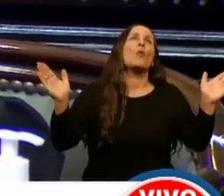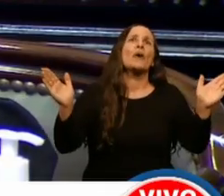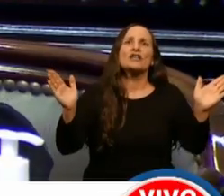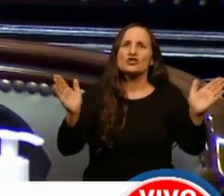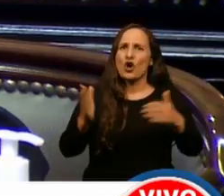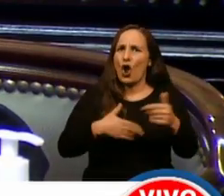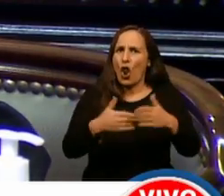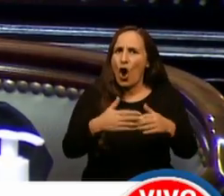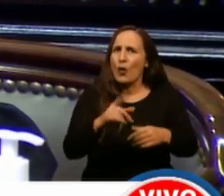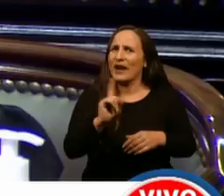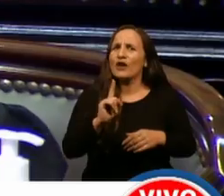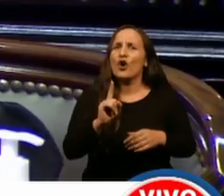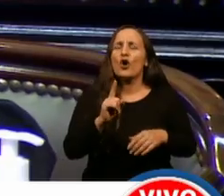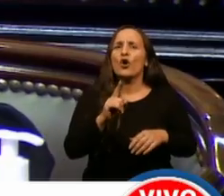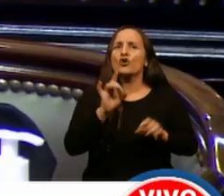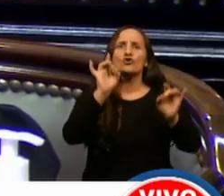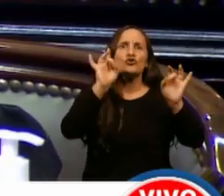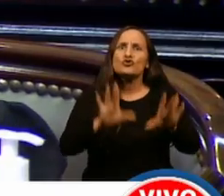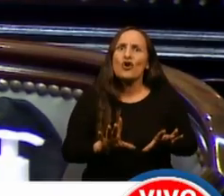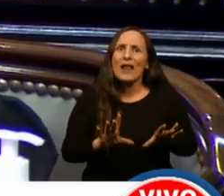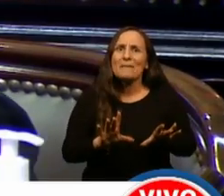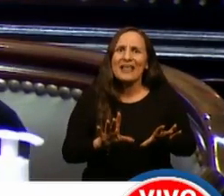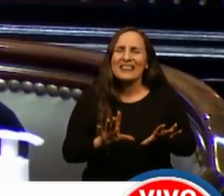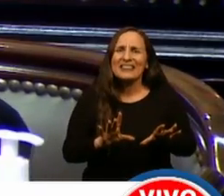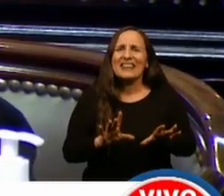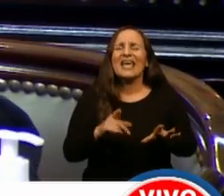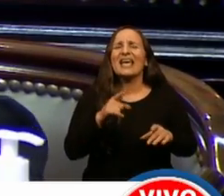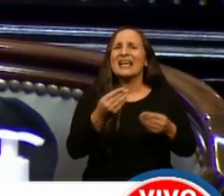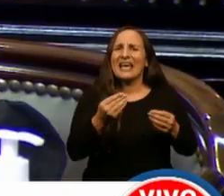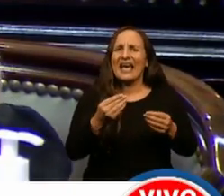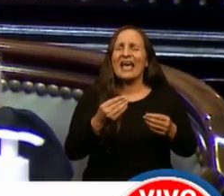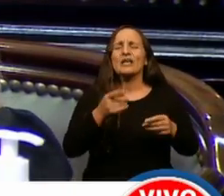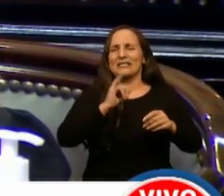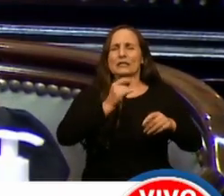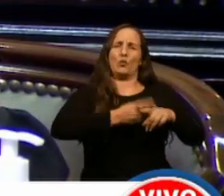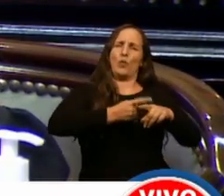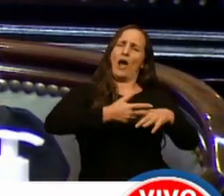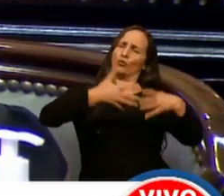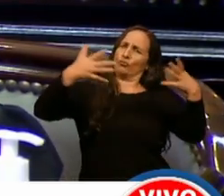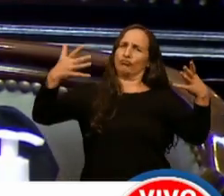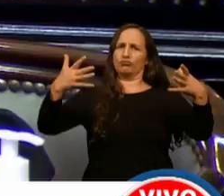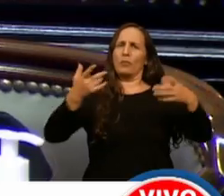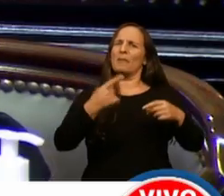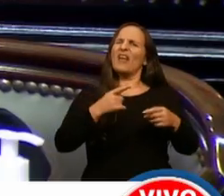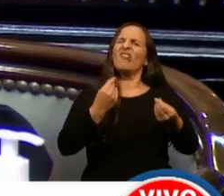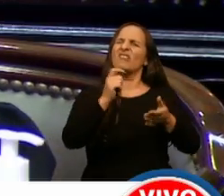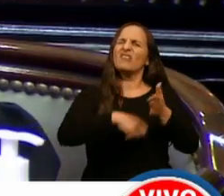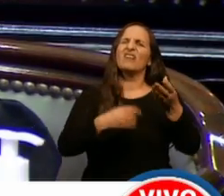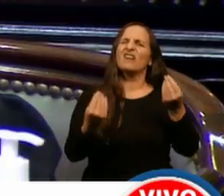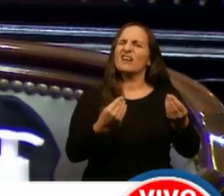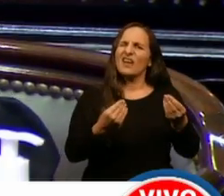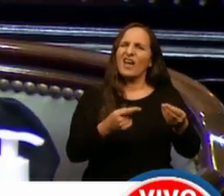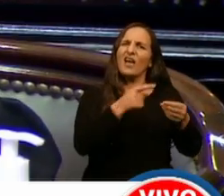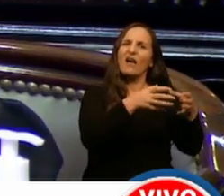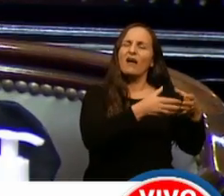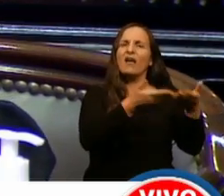ninguna obra muy por el contrario fue solamente con forma de que tiene mucho acto traspasar el órgano licitante a